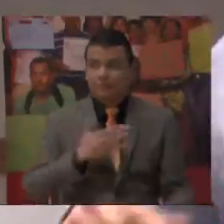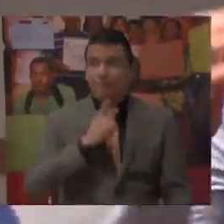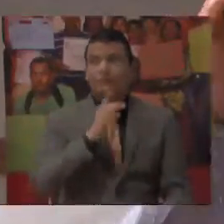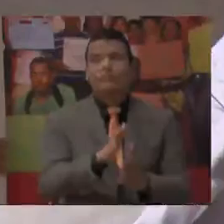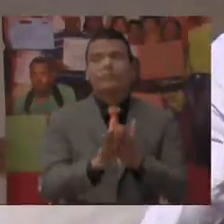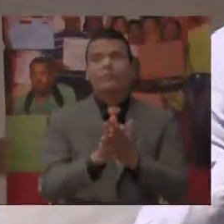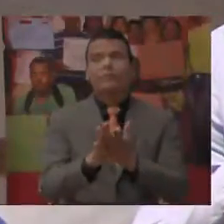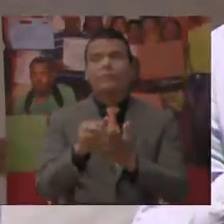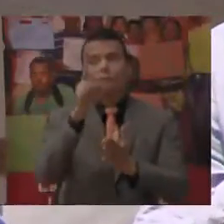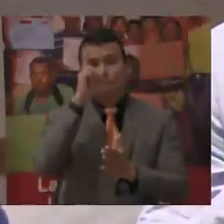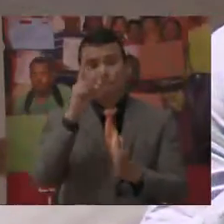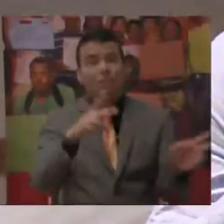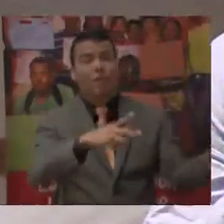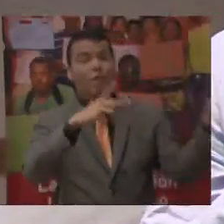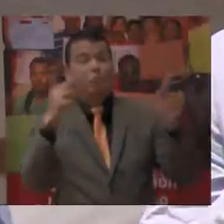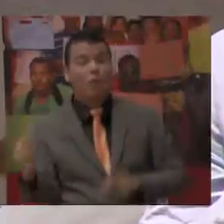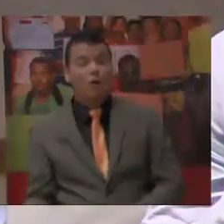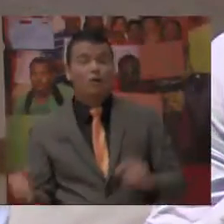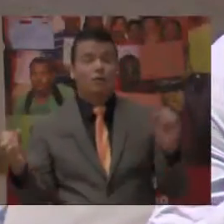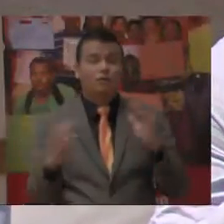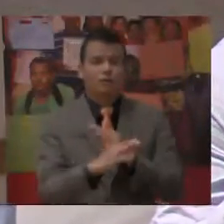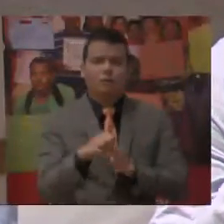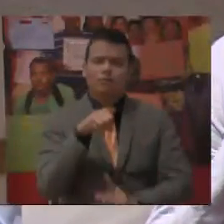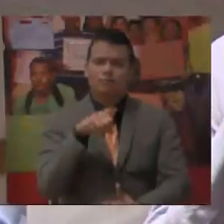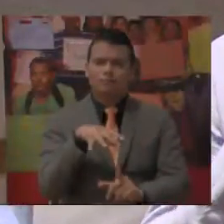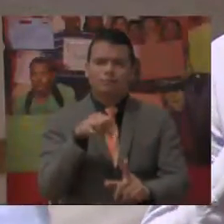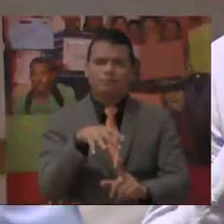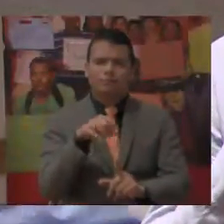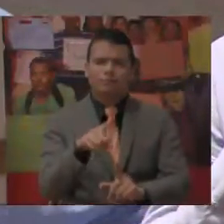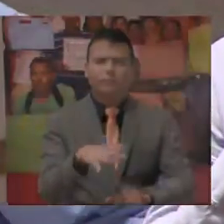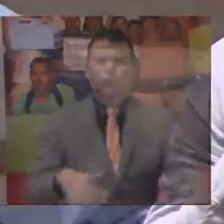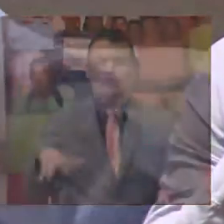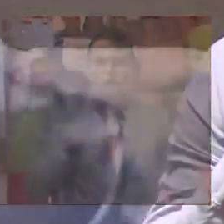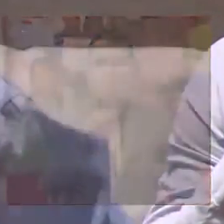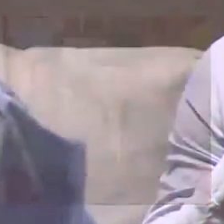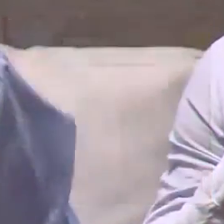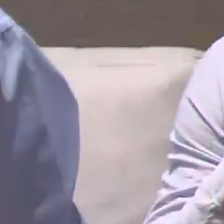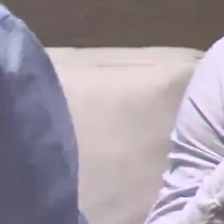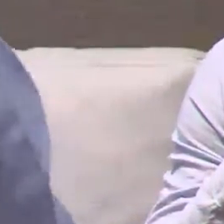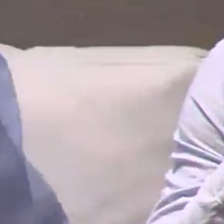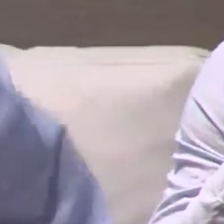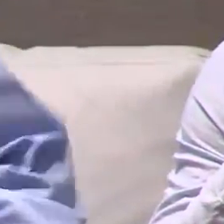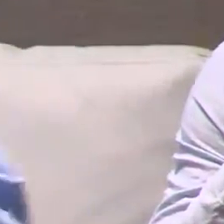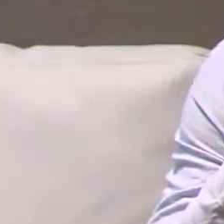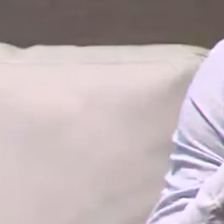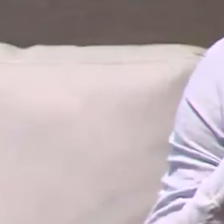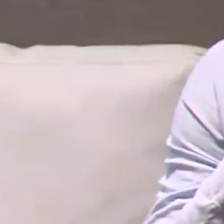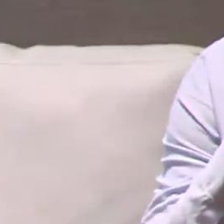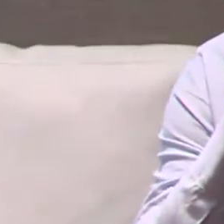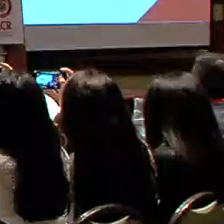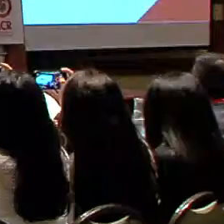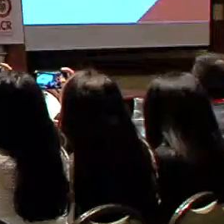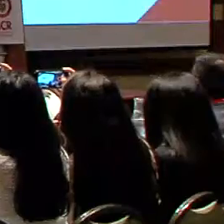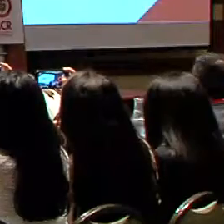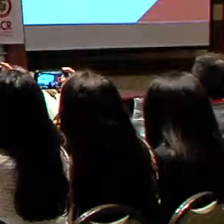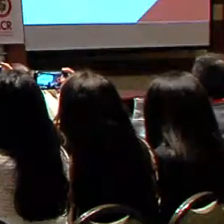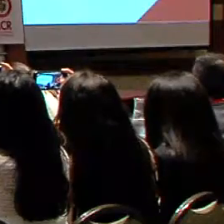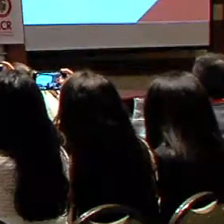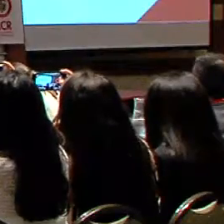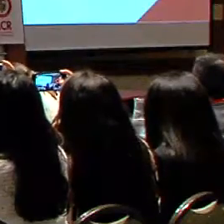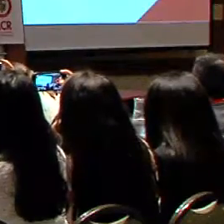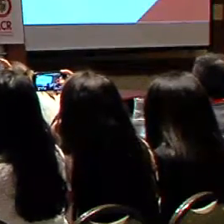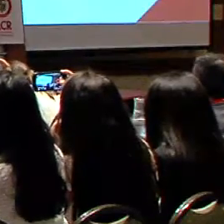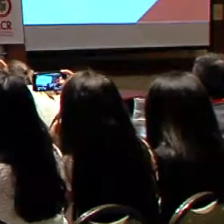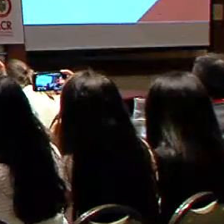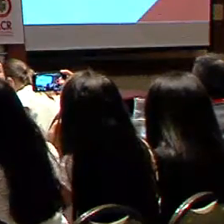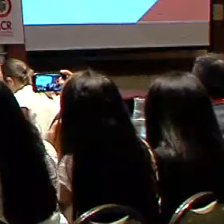de puentes ni de avenidas. Estamos interviniendo en el distrito de Agua Blanca, estamos interviniendo, tratando de intervenir en las